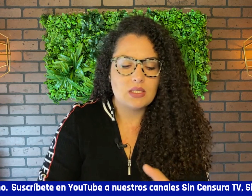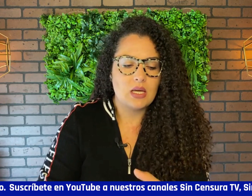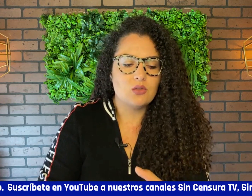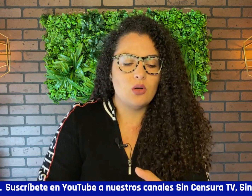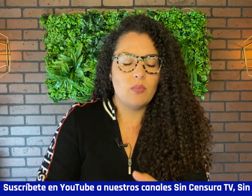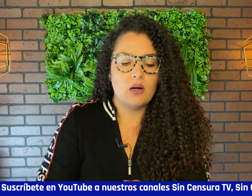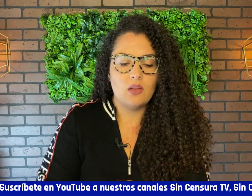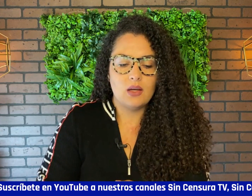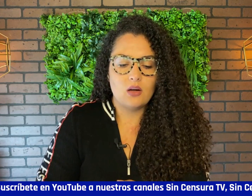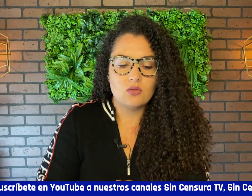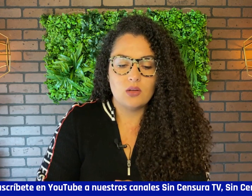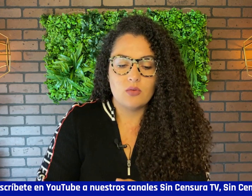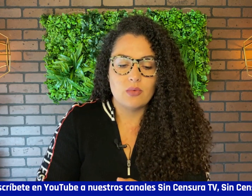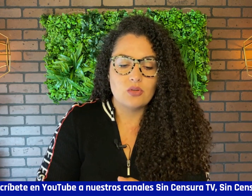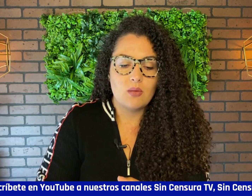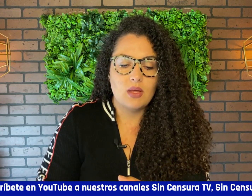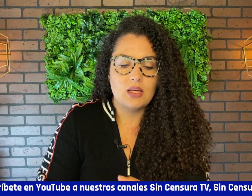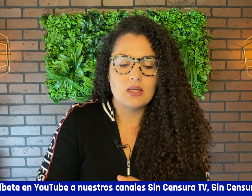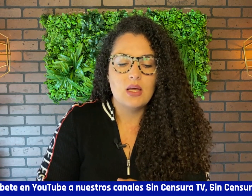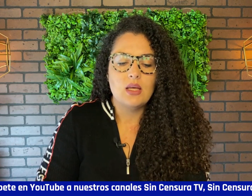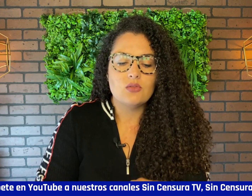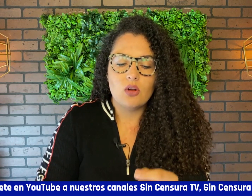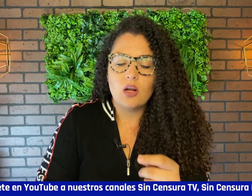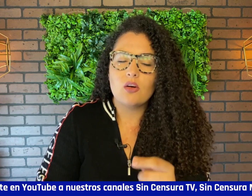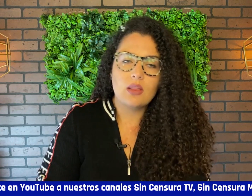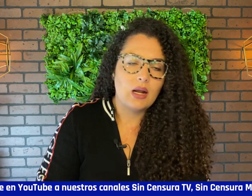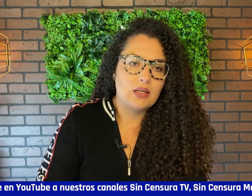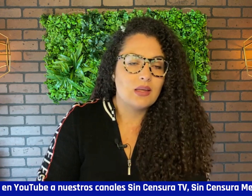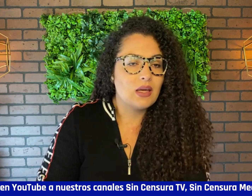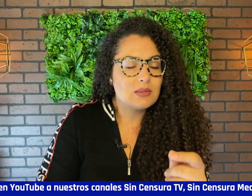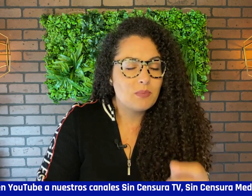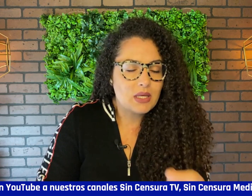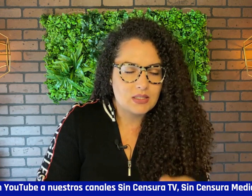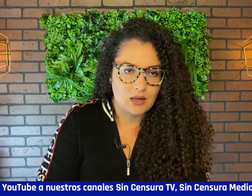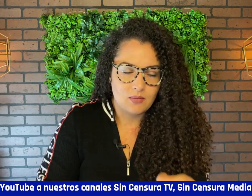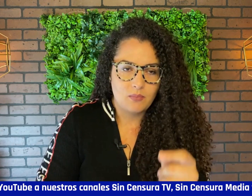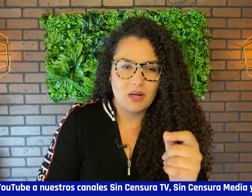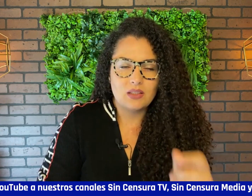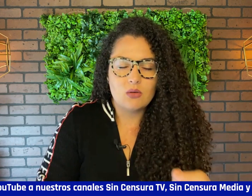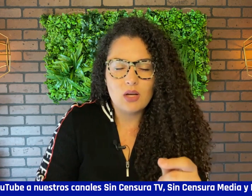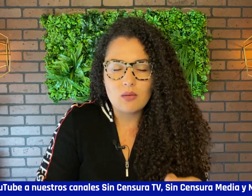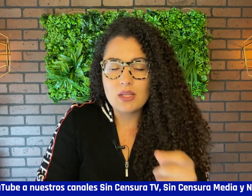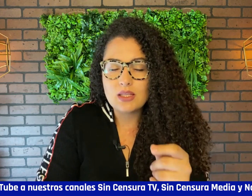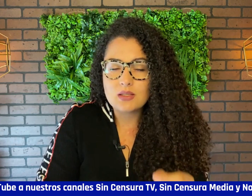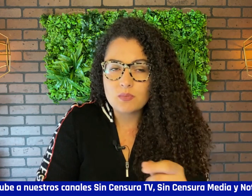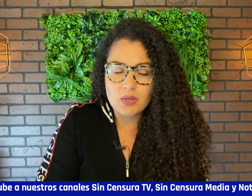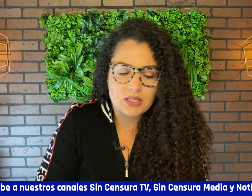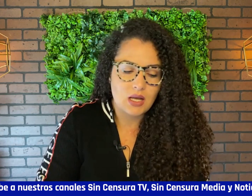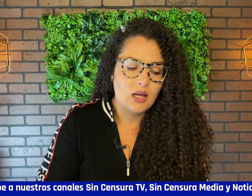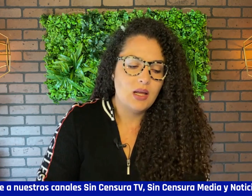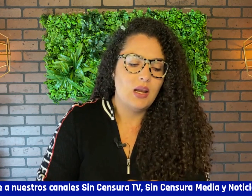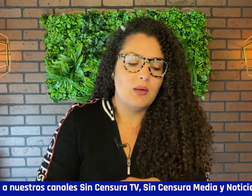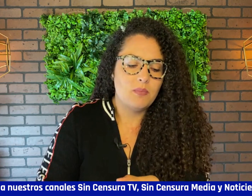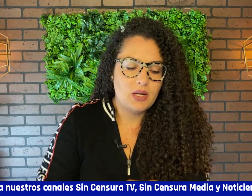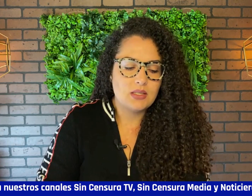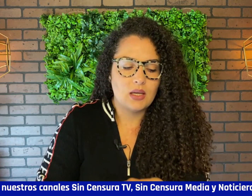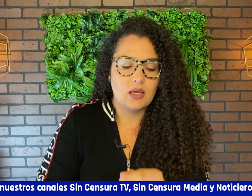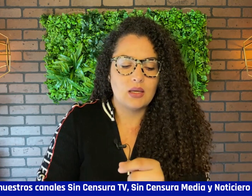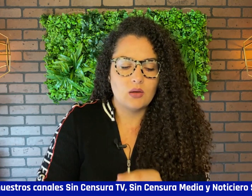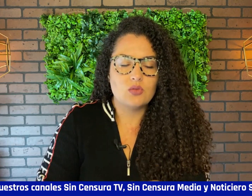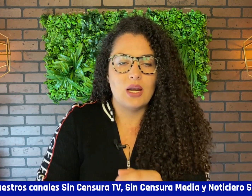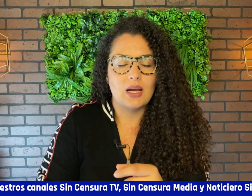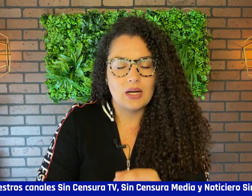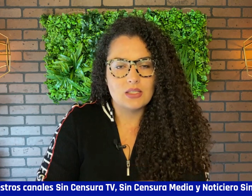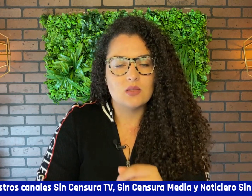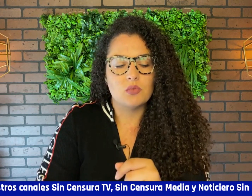entra en la mesa, y solo para no dejarlos con la información a medias, solo recordarles que es PISA. Particularmente es PiSA, la empresa